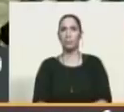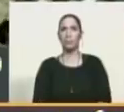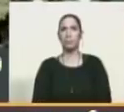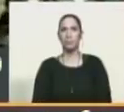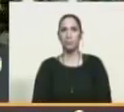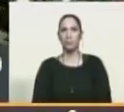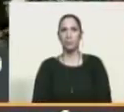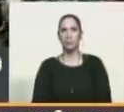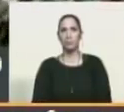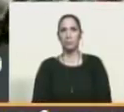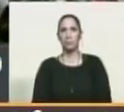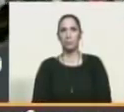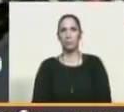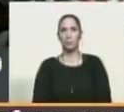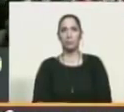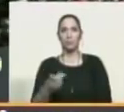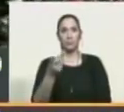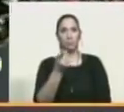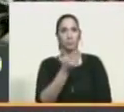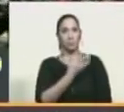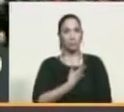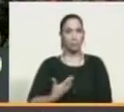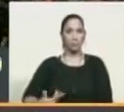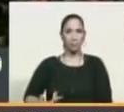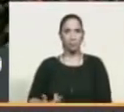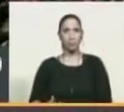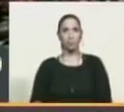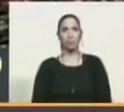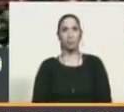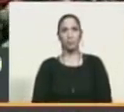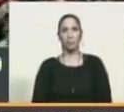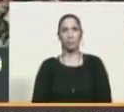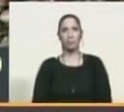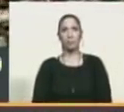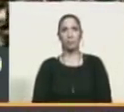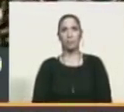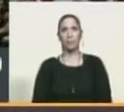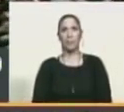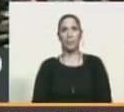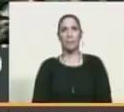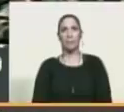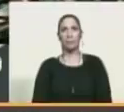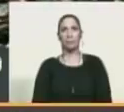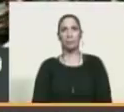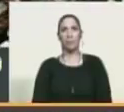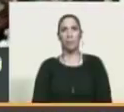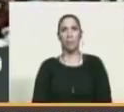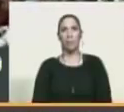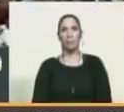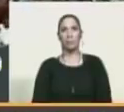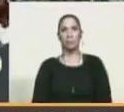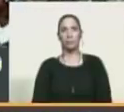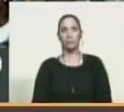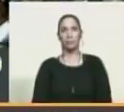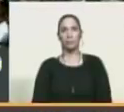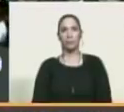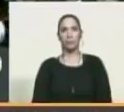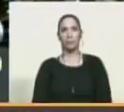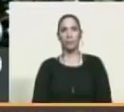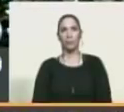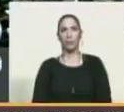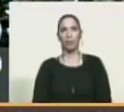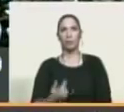se llama? Que era yo vicepresidente. Era vicepresidente, mentira. No, eso es lo que me demuestra que uno está poniendo